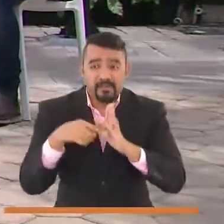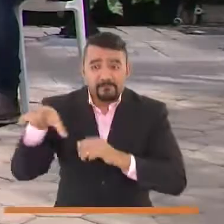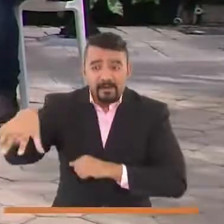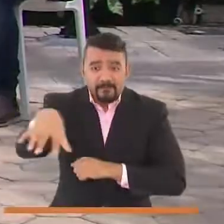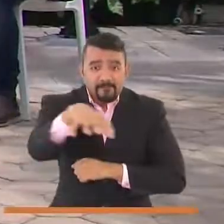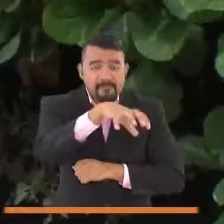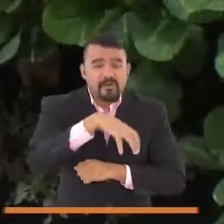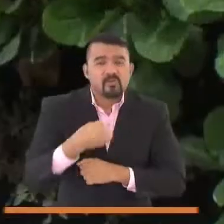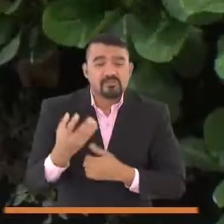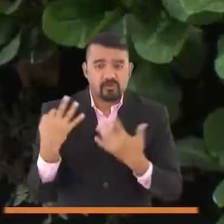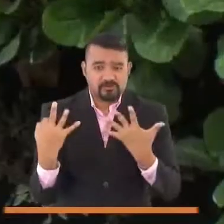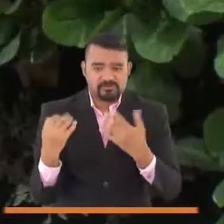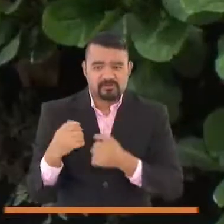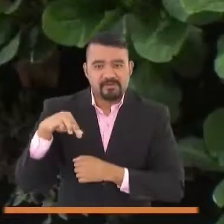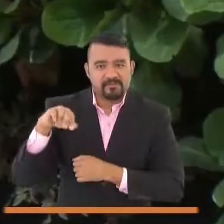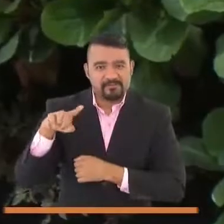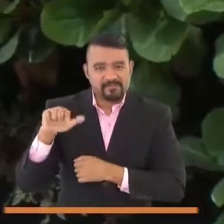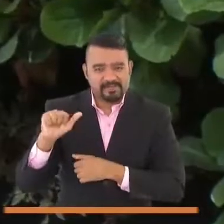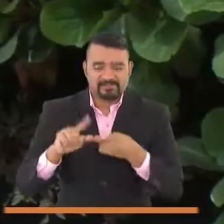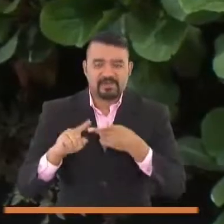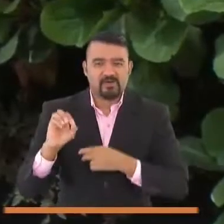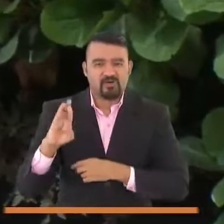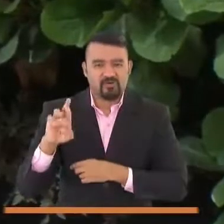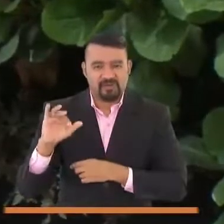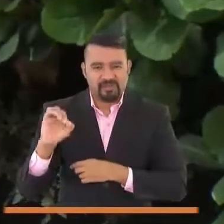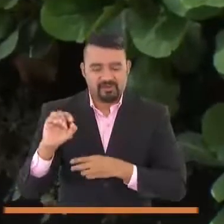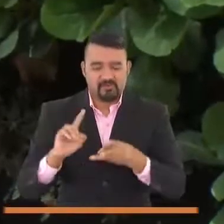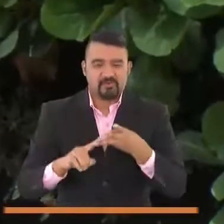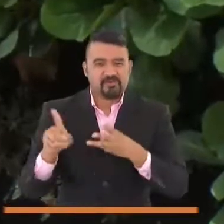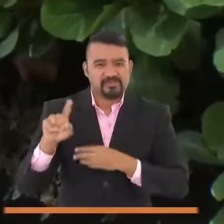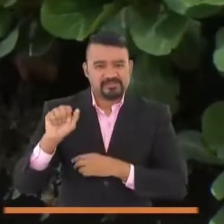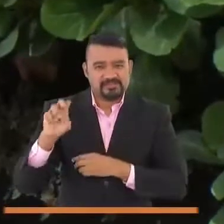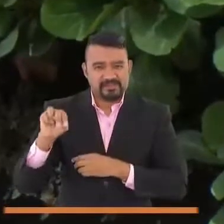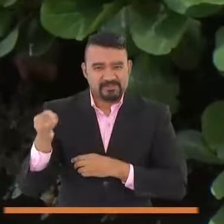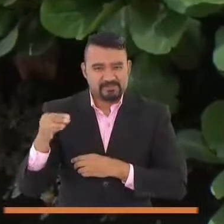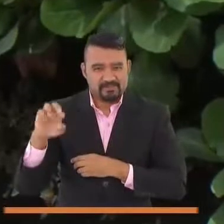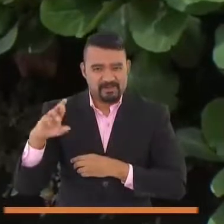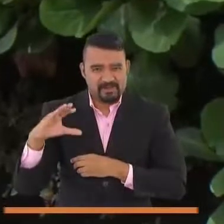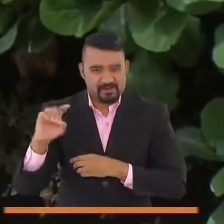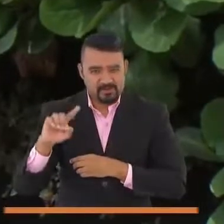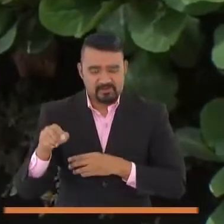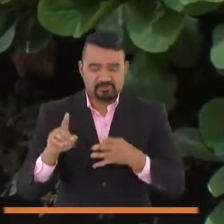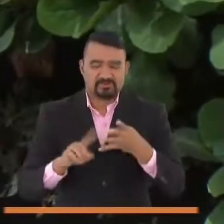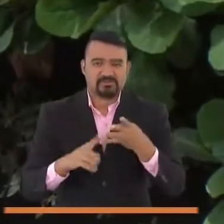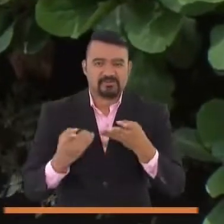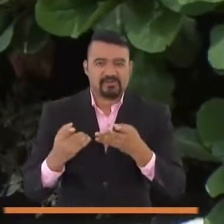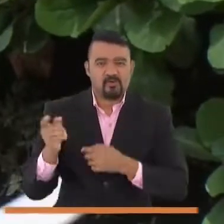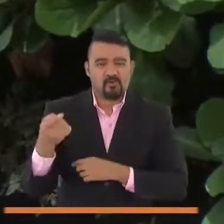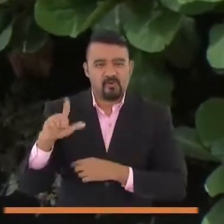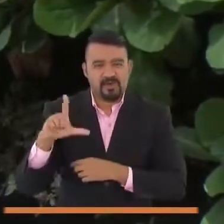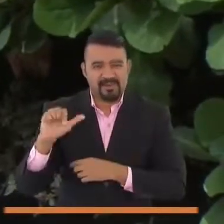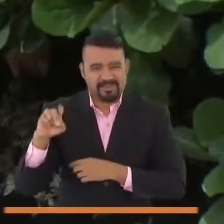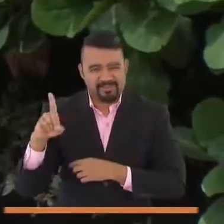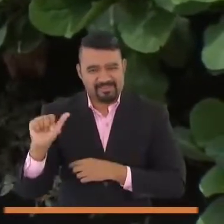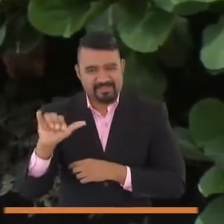Barrio Mesa, Barrio Obrero, San Marcos, El Dorado, Las Cometas, Alto de los Rabes y 2 en Gualandayes,